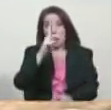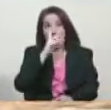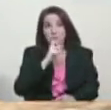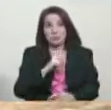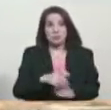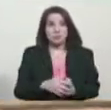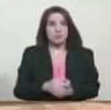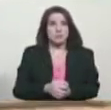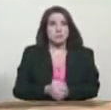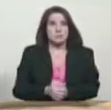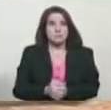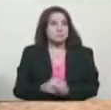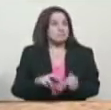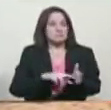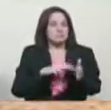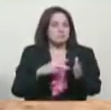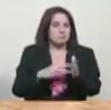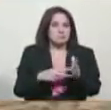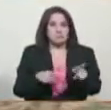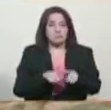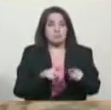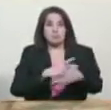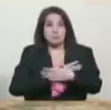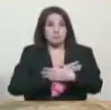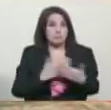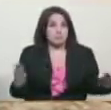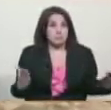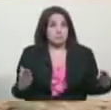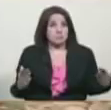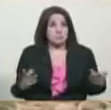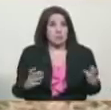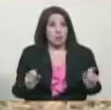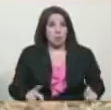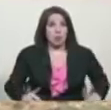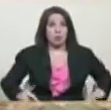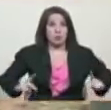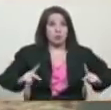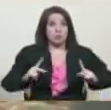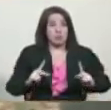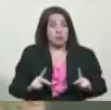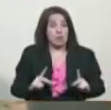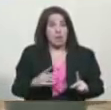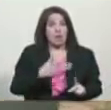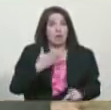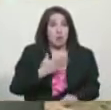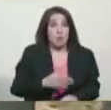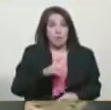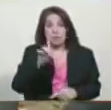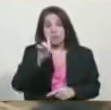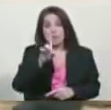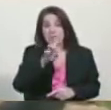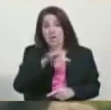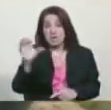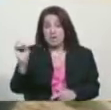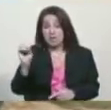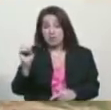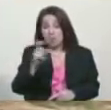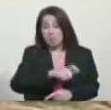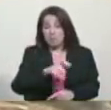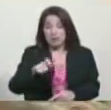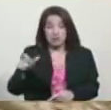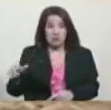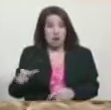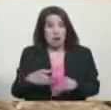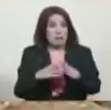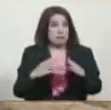Eso significa que 50 hectáreas garanticen la posibilidad de llevar alimentos a 500.000 de personas solo en el estado Miranda. Así es,